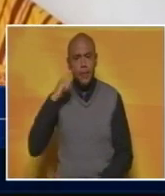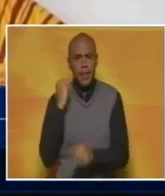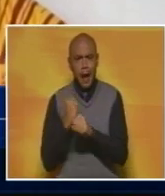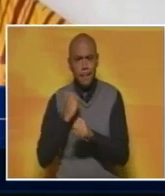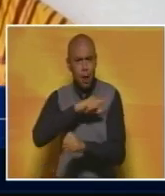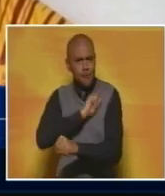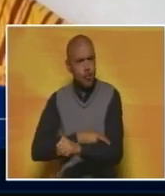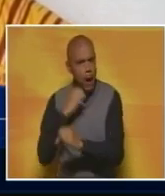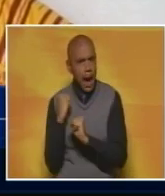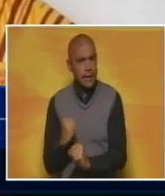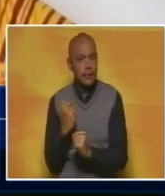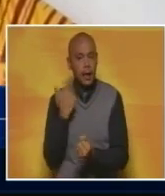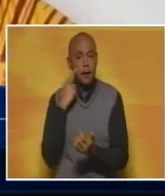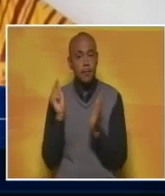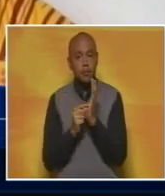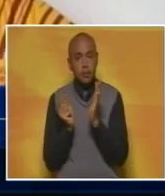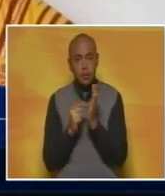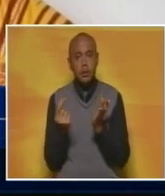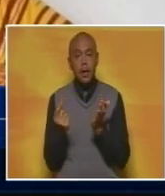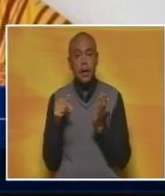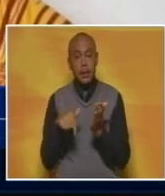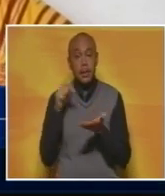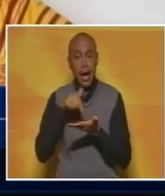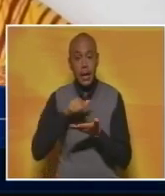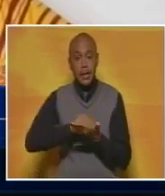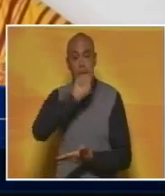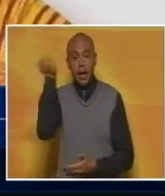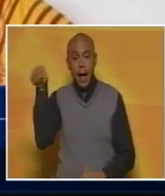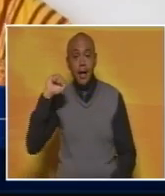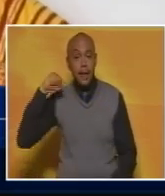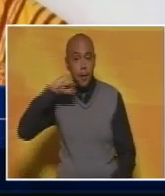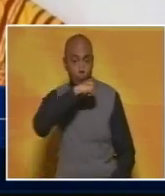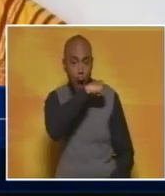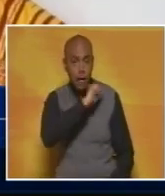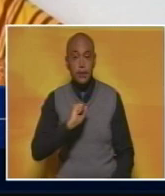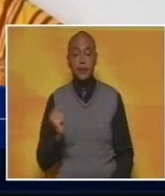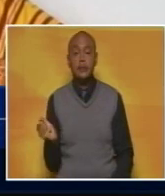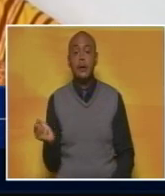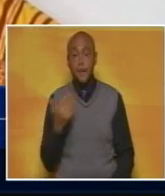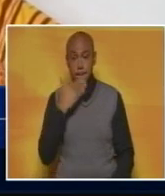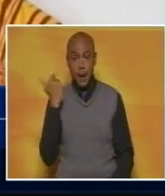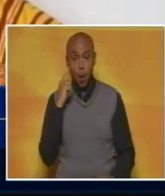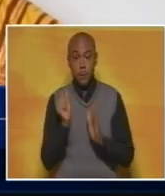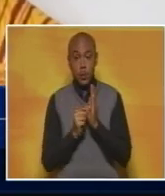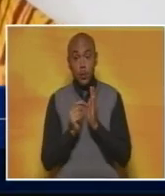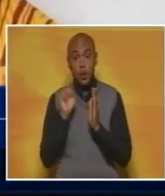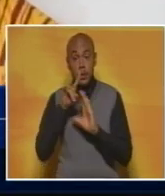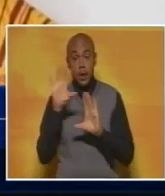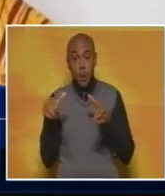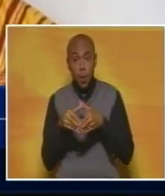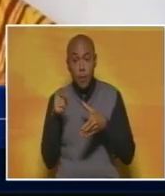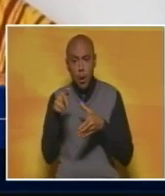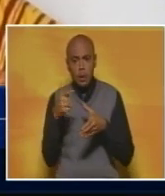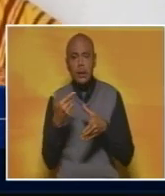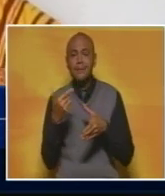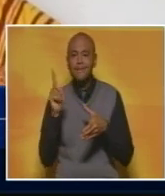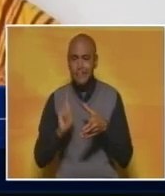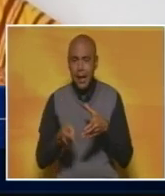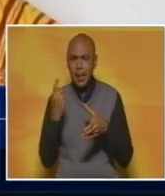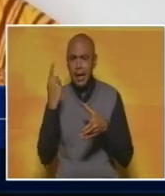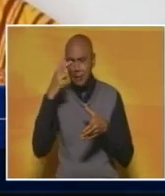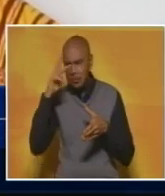para llegar ready a Taiwán y dar lo mejor. Mira, es un grupo fuerte, un grupo que hay que saberle jugar la